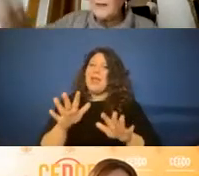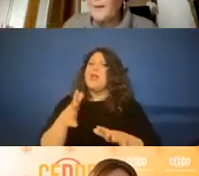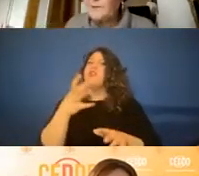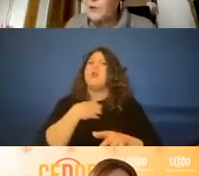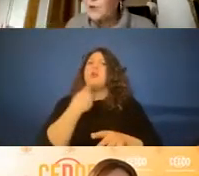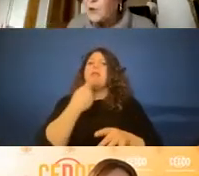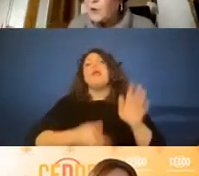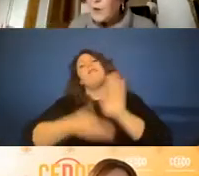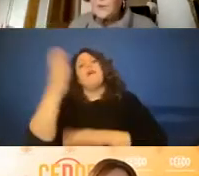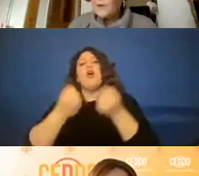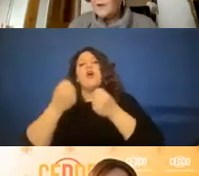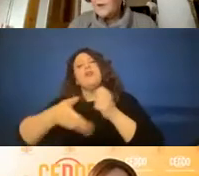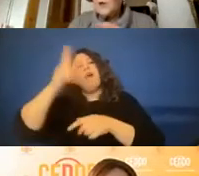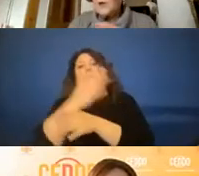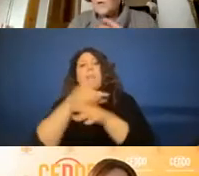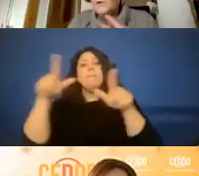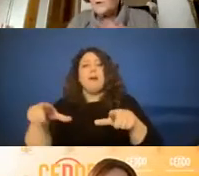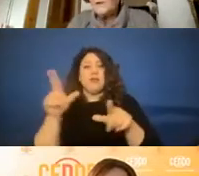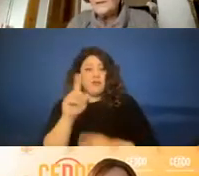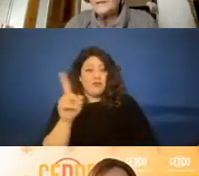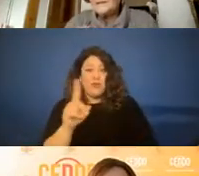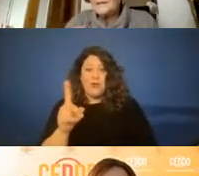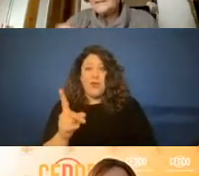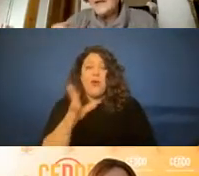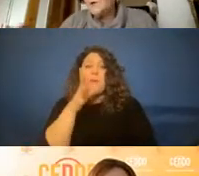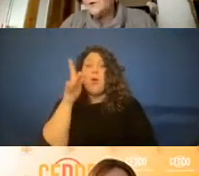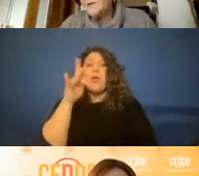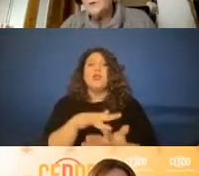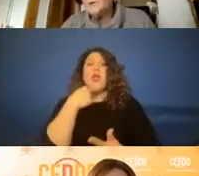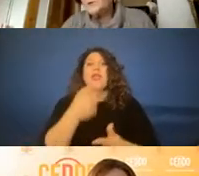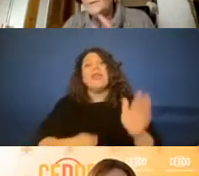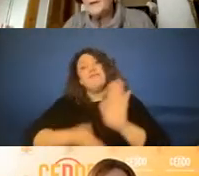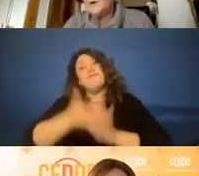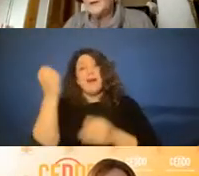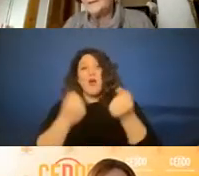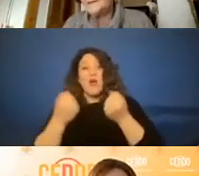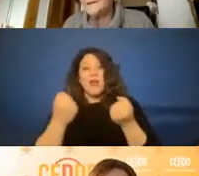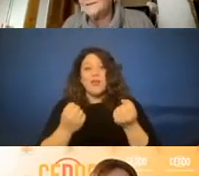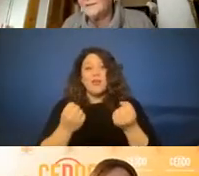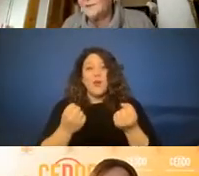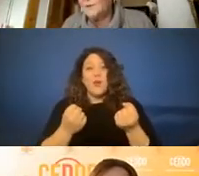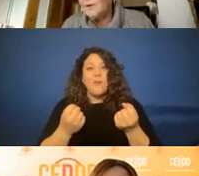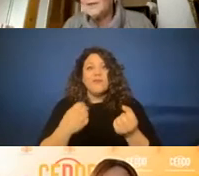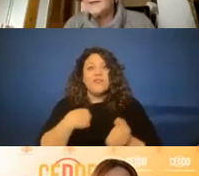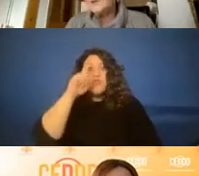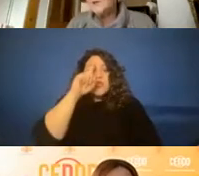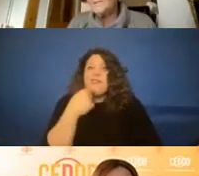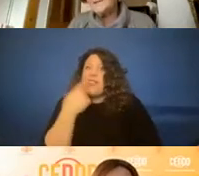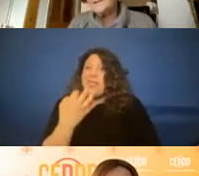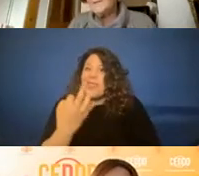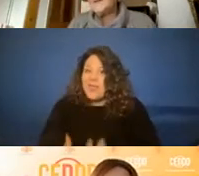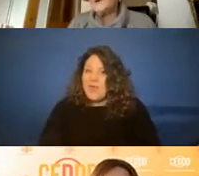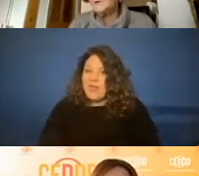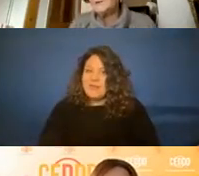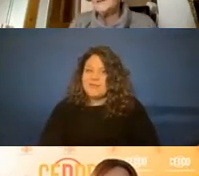y vete al patio, no, porque a lo mejor cuando tú le dices, sal corriendo, no sabes lo que les estás diciendo. Eso también